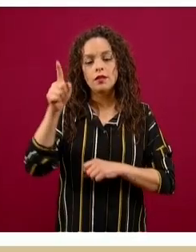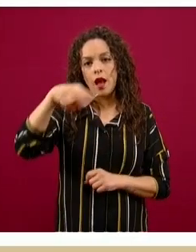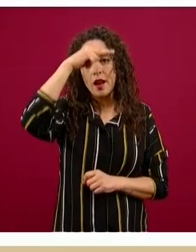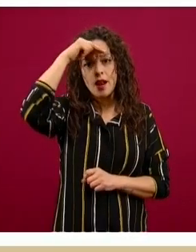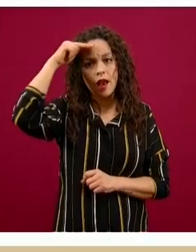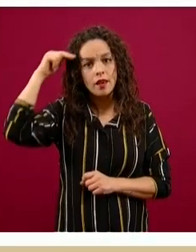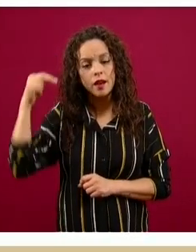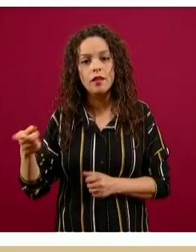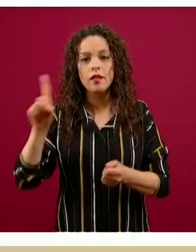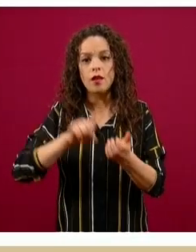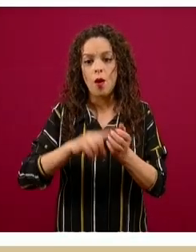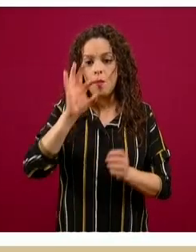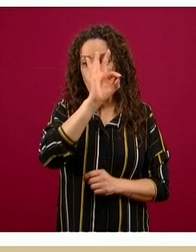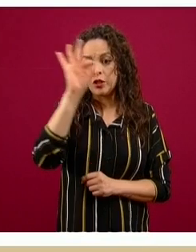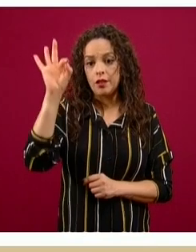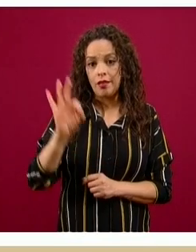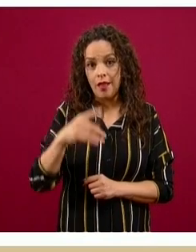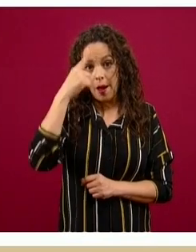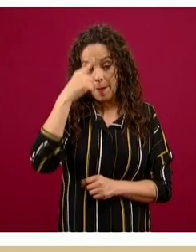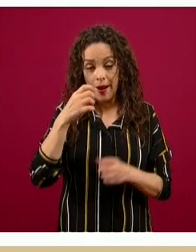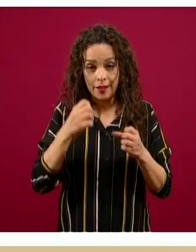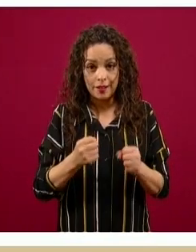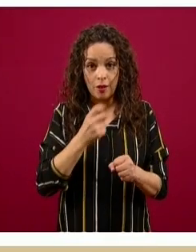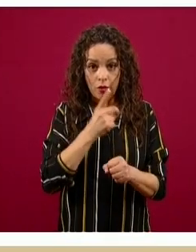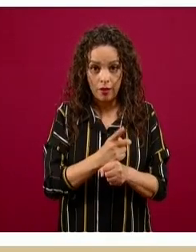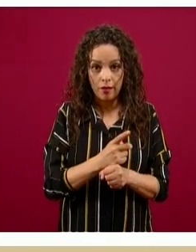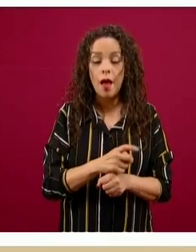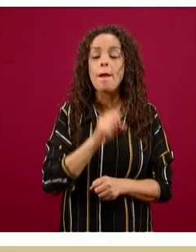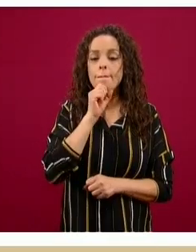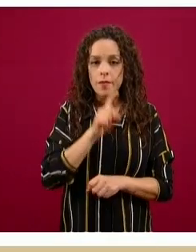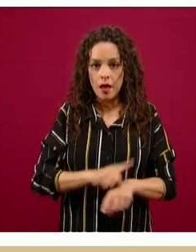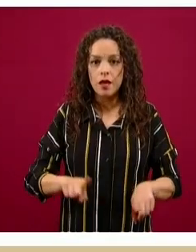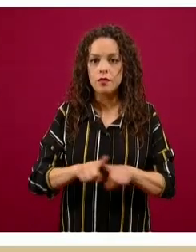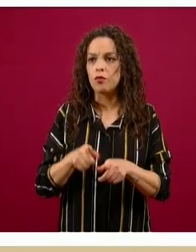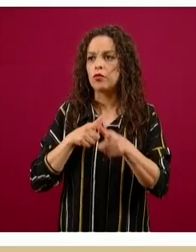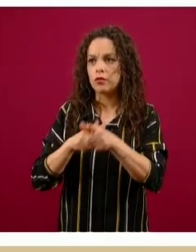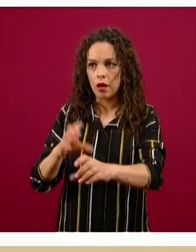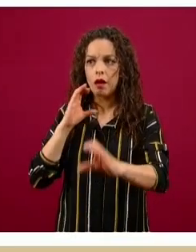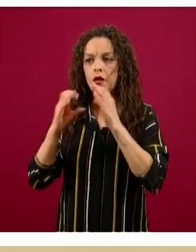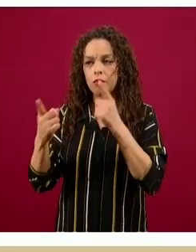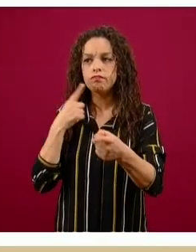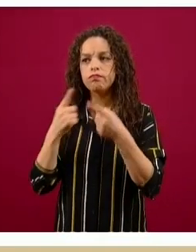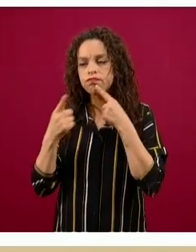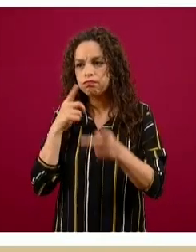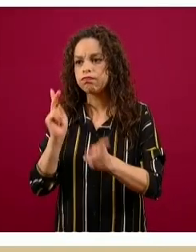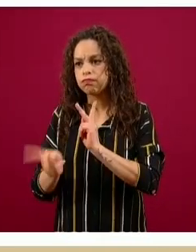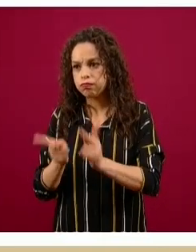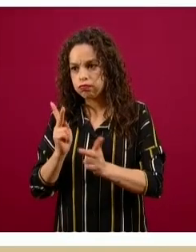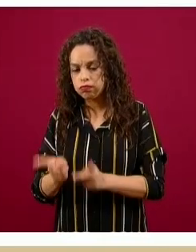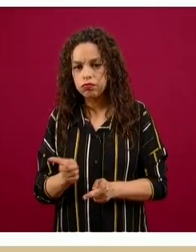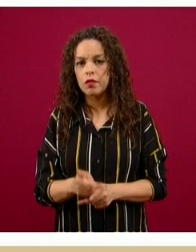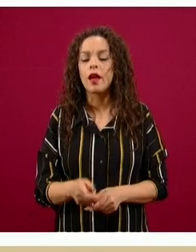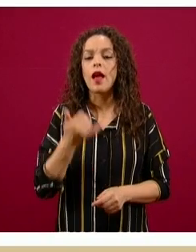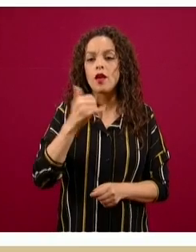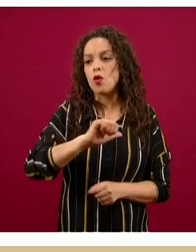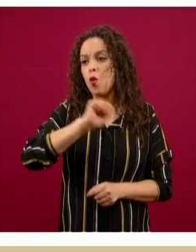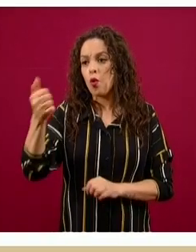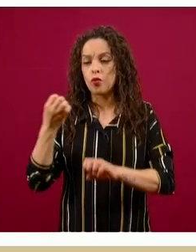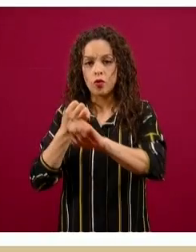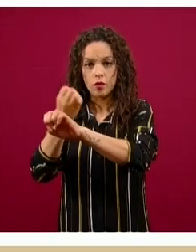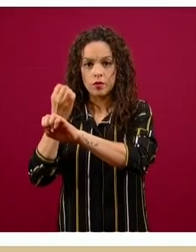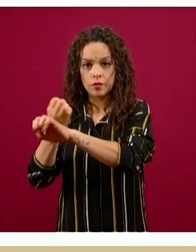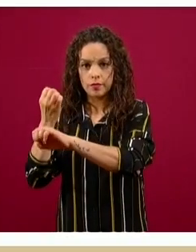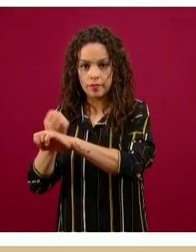de seguridad, también se está trabajando y en comunicación, y las demás entidades federativas aún con